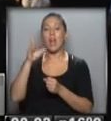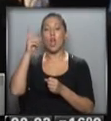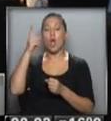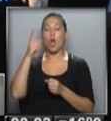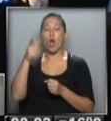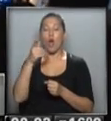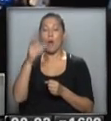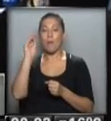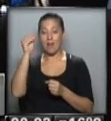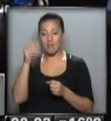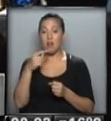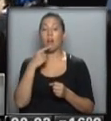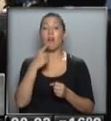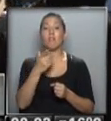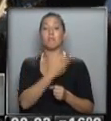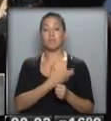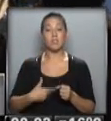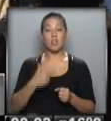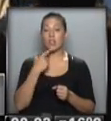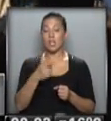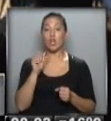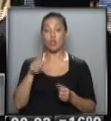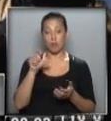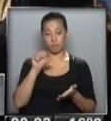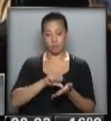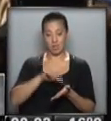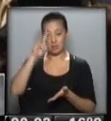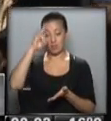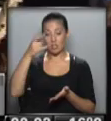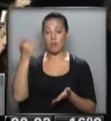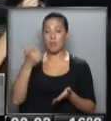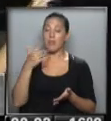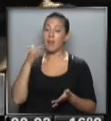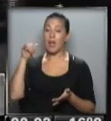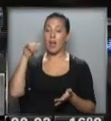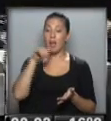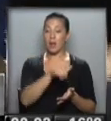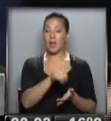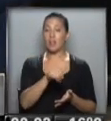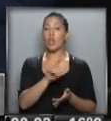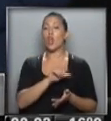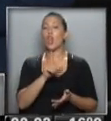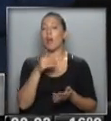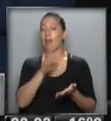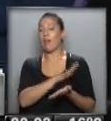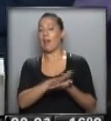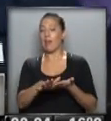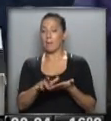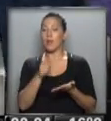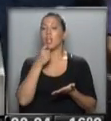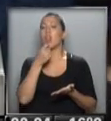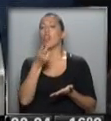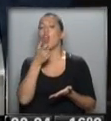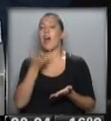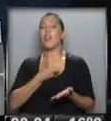Mujica no rechazó la posibilidad de que en su país aterricen avionetas Non Santas si y no la droga De